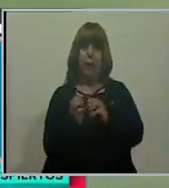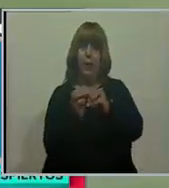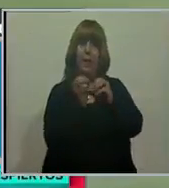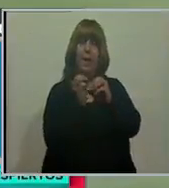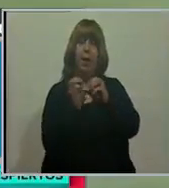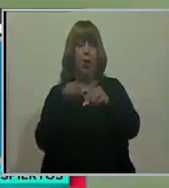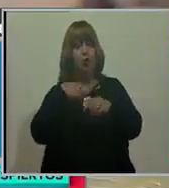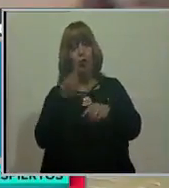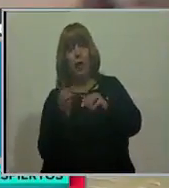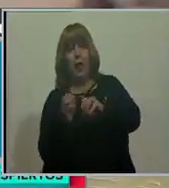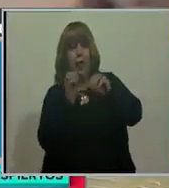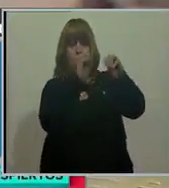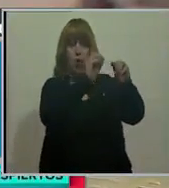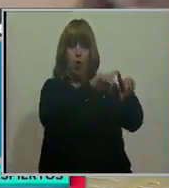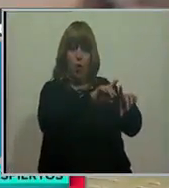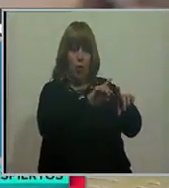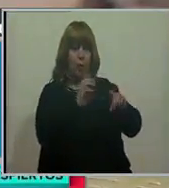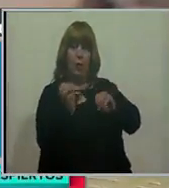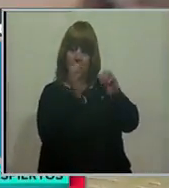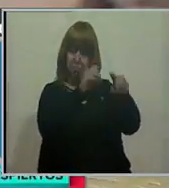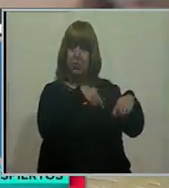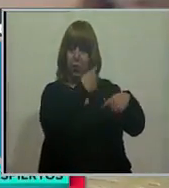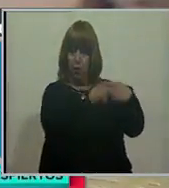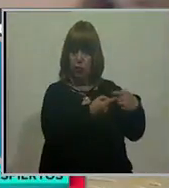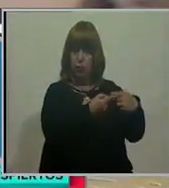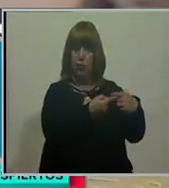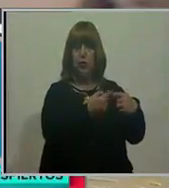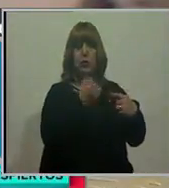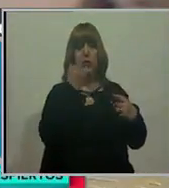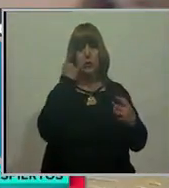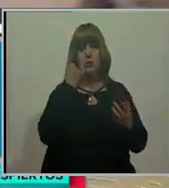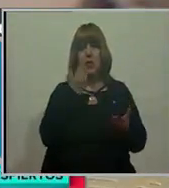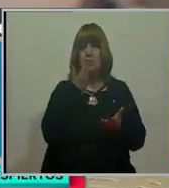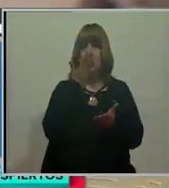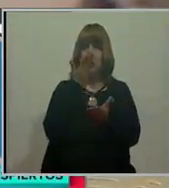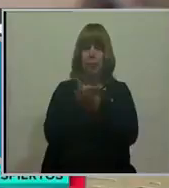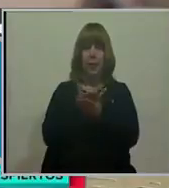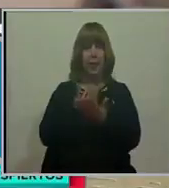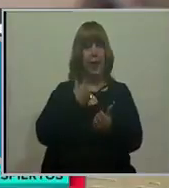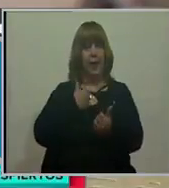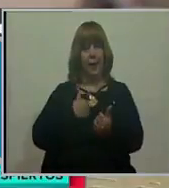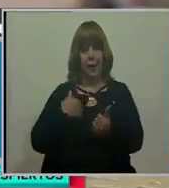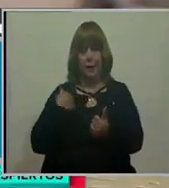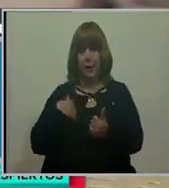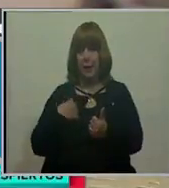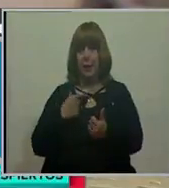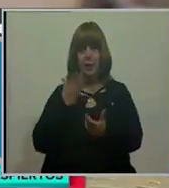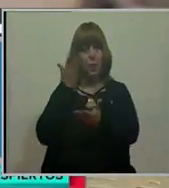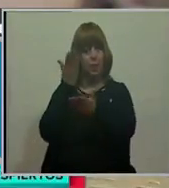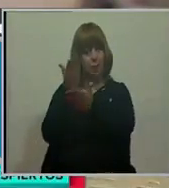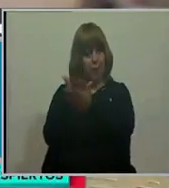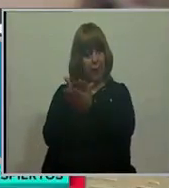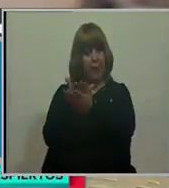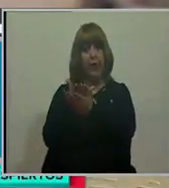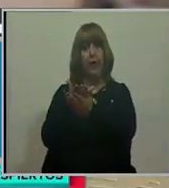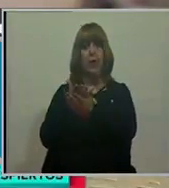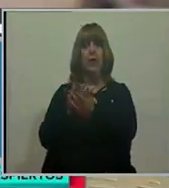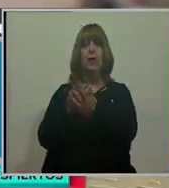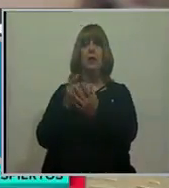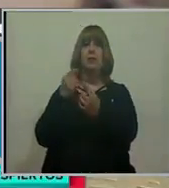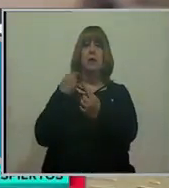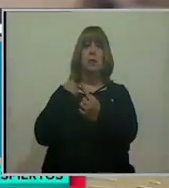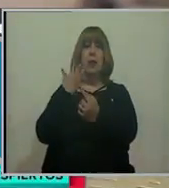a diferentes instancias en la Argentina. Autoridades palestinas se han dirigido a sus